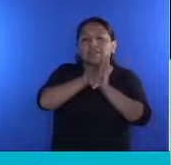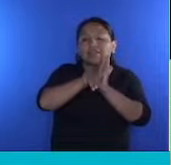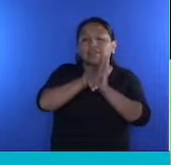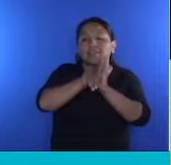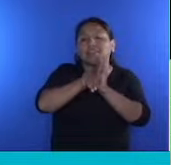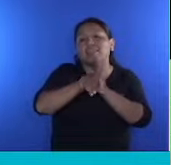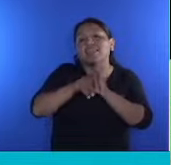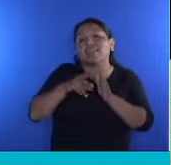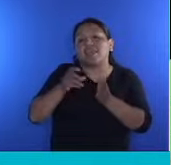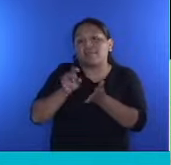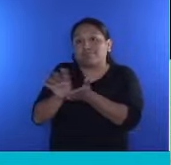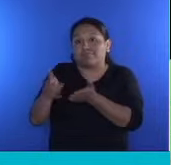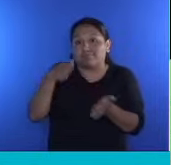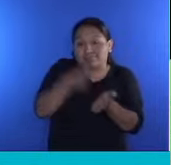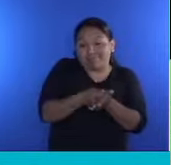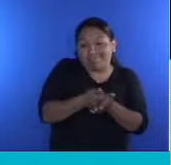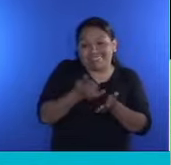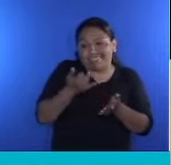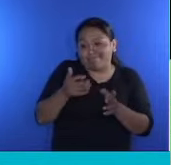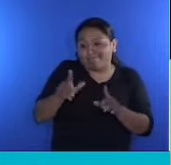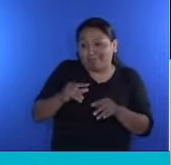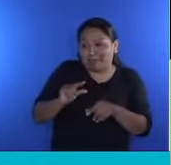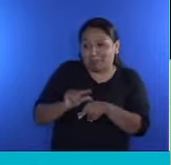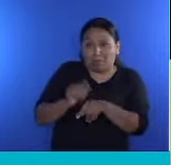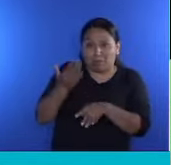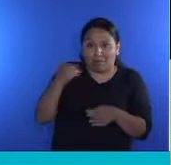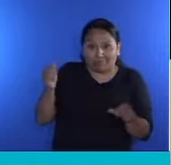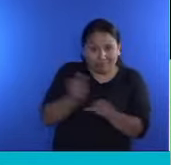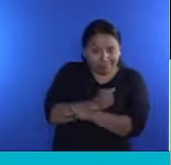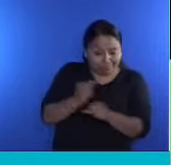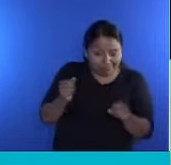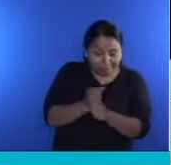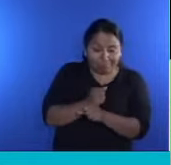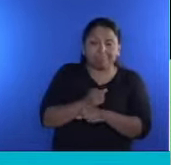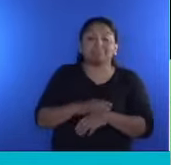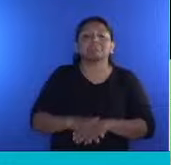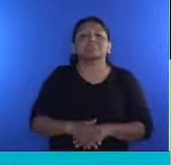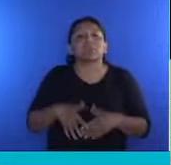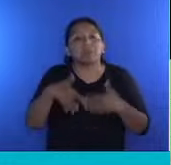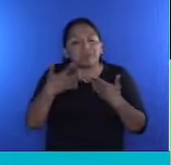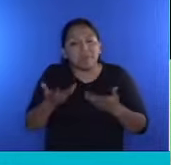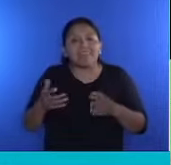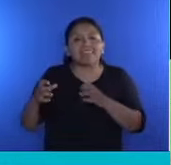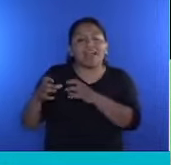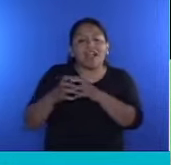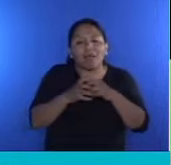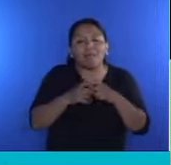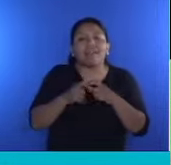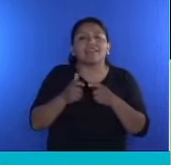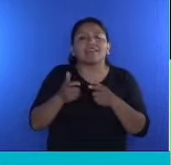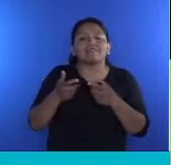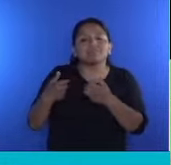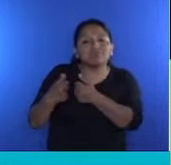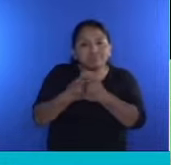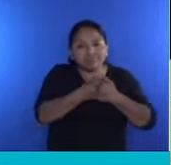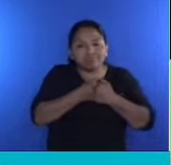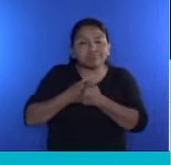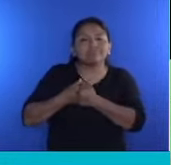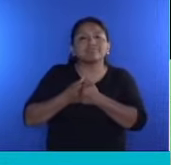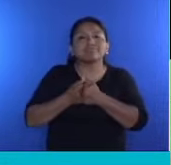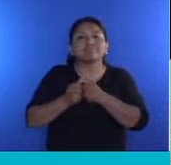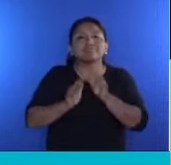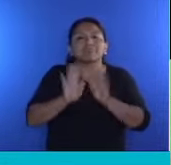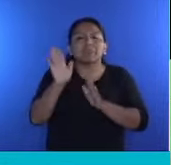acaba de aprobar, que una vez más esta Cámara se pone de acuerdo para votar algo que creemos que es por el título